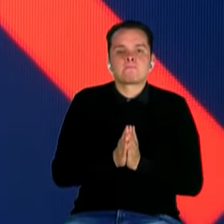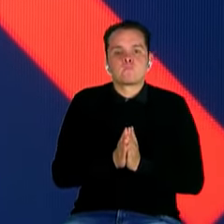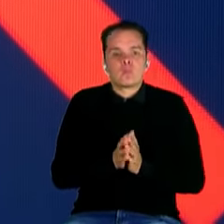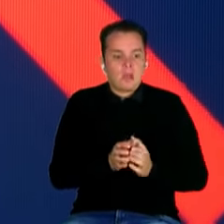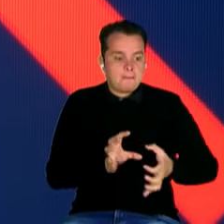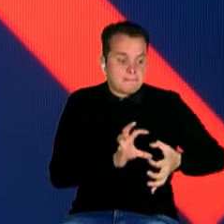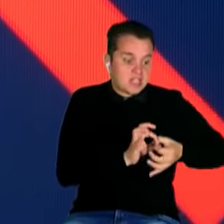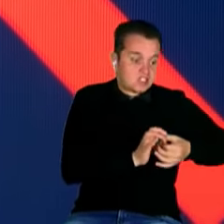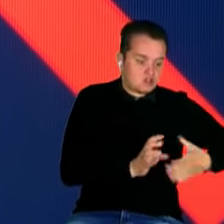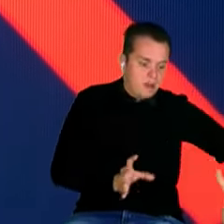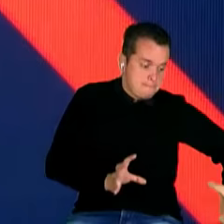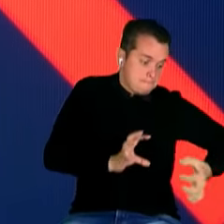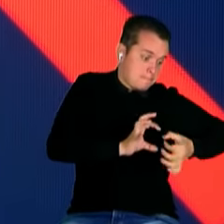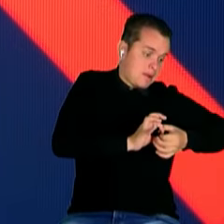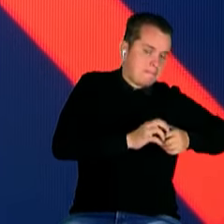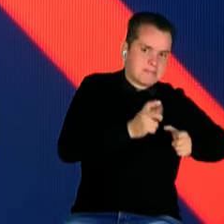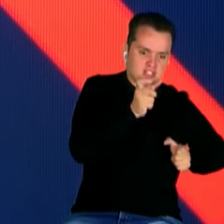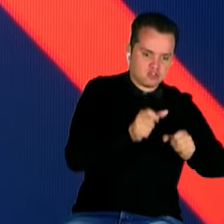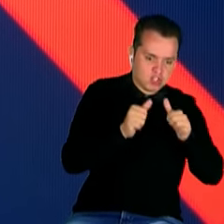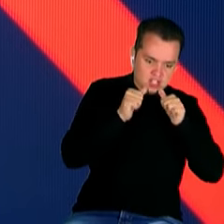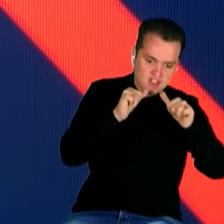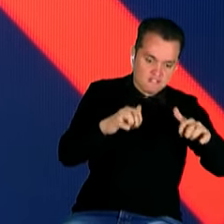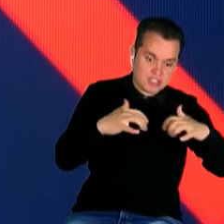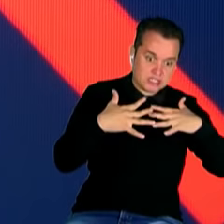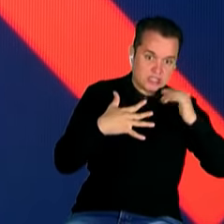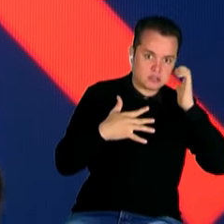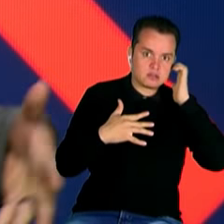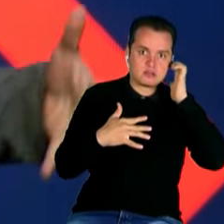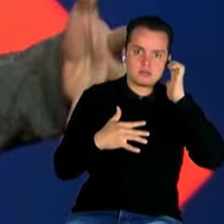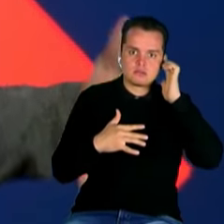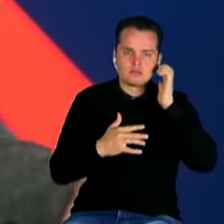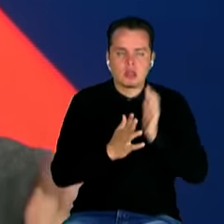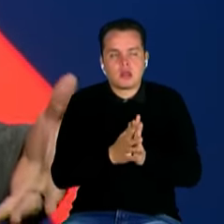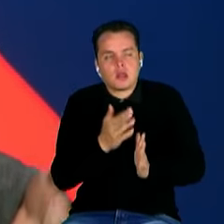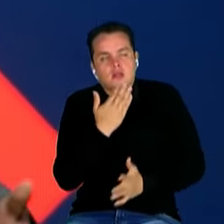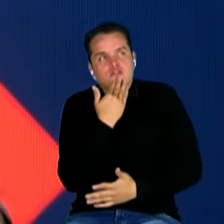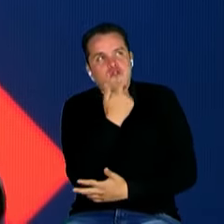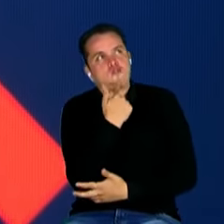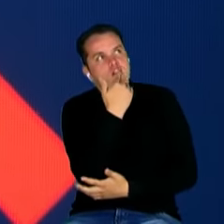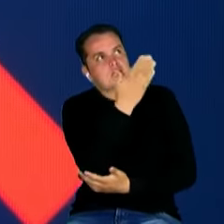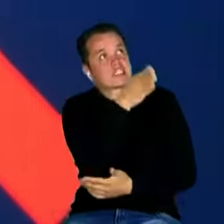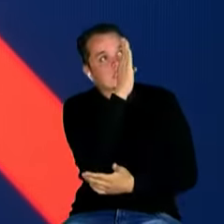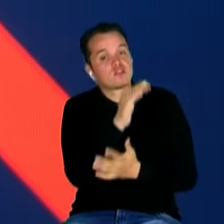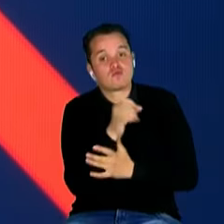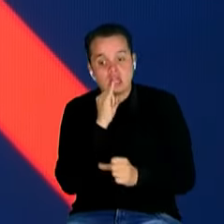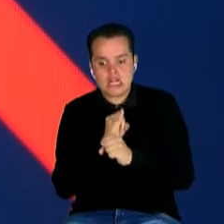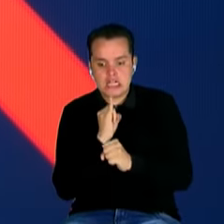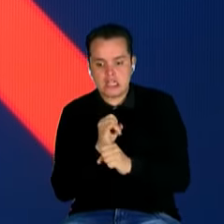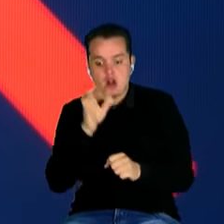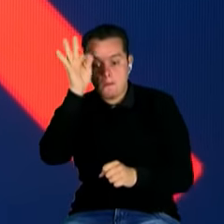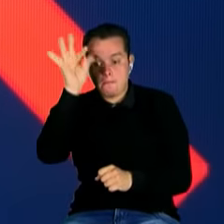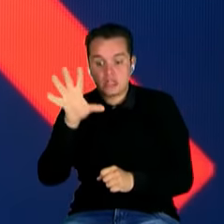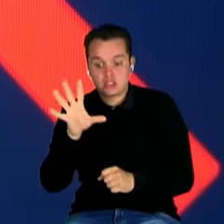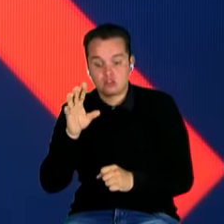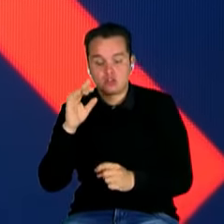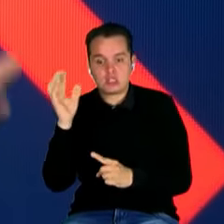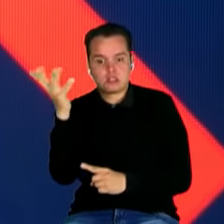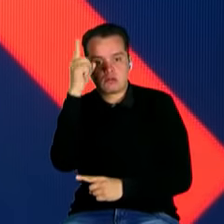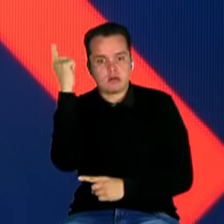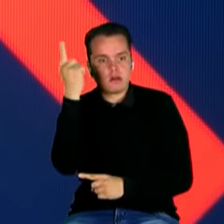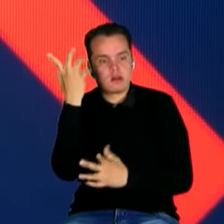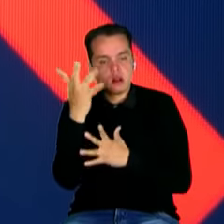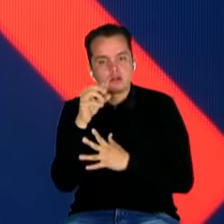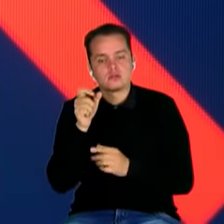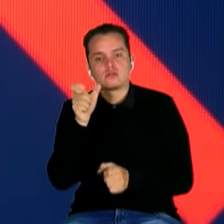Júntese con gente de bendición. Yo le doy gracias a Dios porque nos ha puesto en una iglesia donde nuestros pastores generales, nuestro